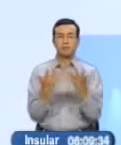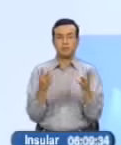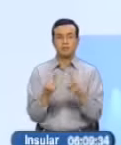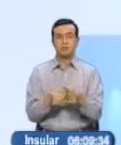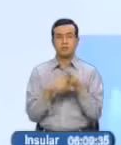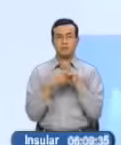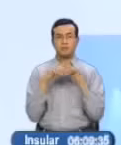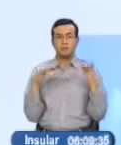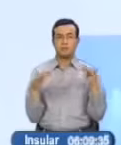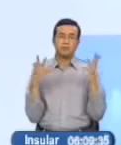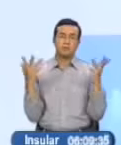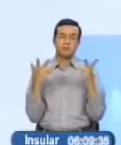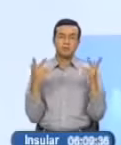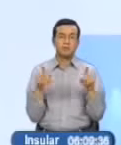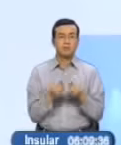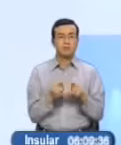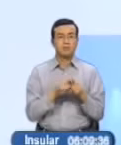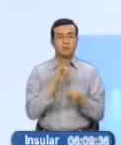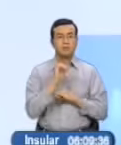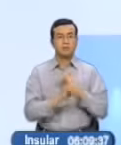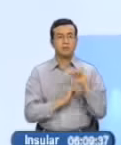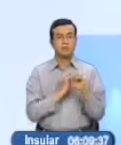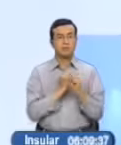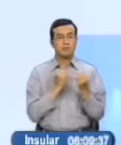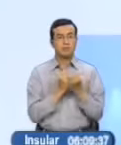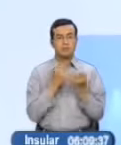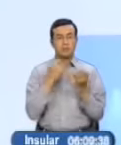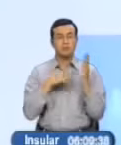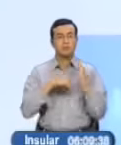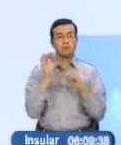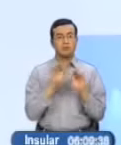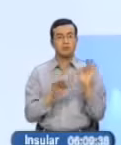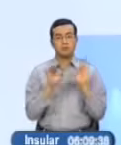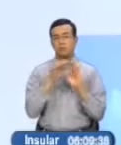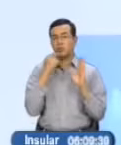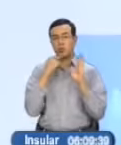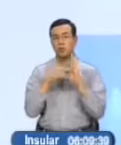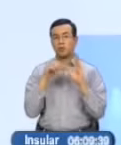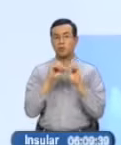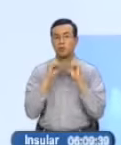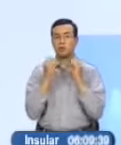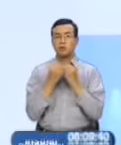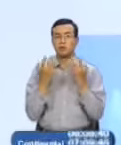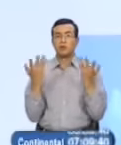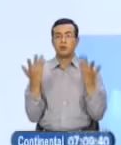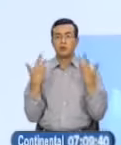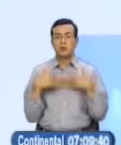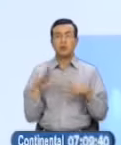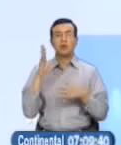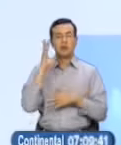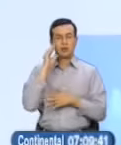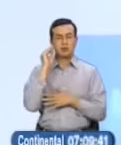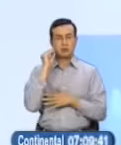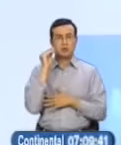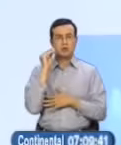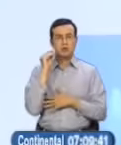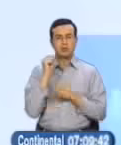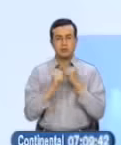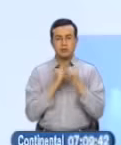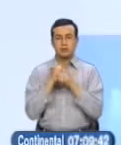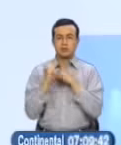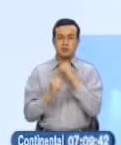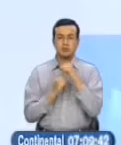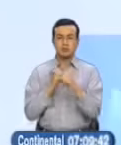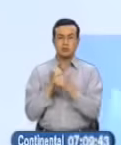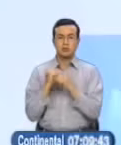instancias nacionales, pero de instancias también internacionales, sobre todo aquellos organismos que han tenido experiencia durante estos años